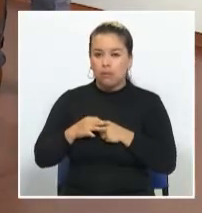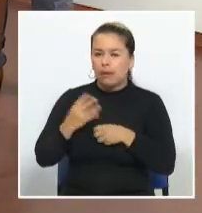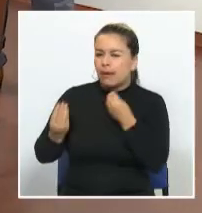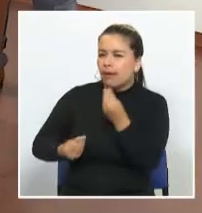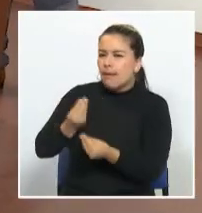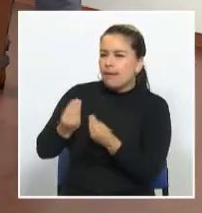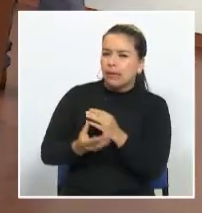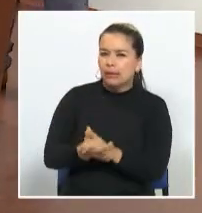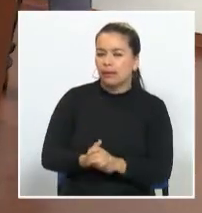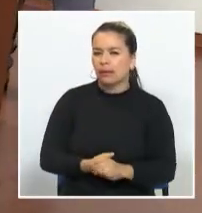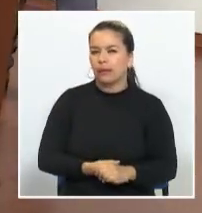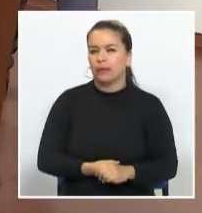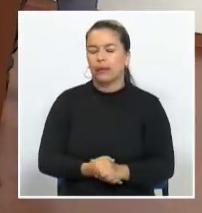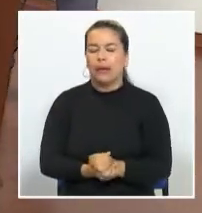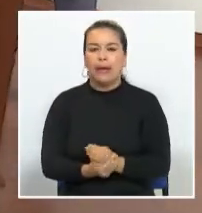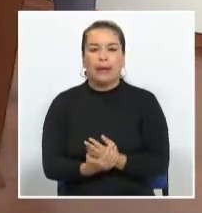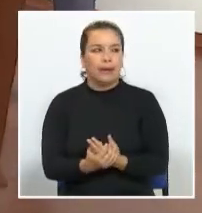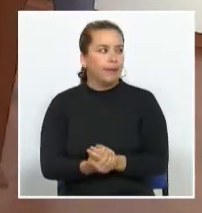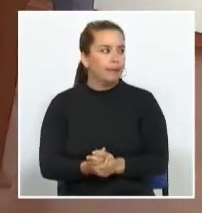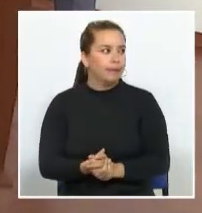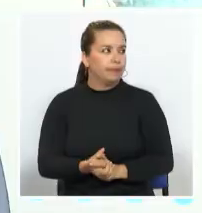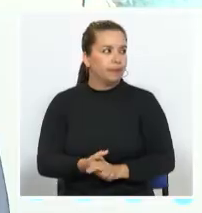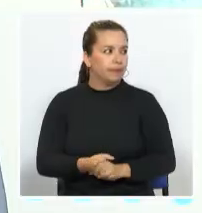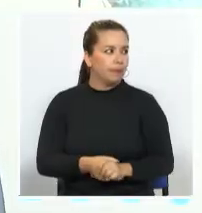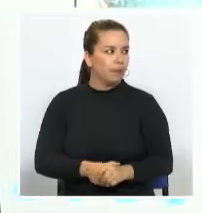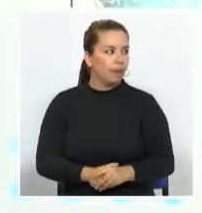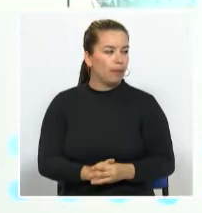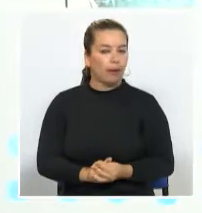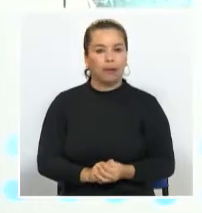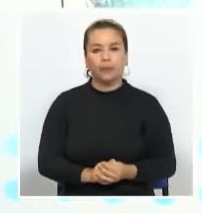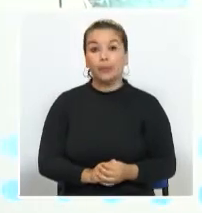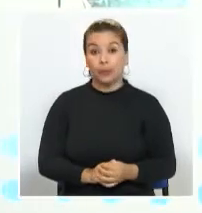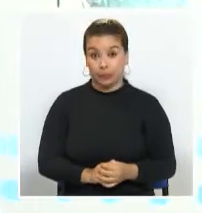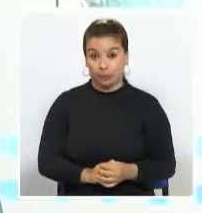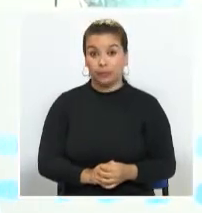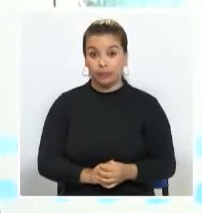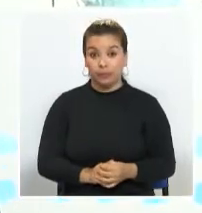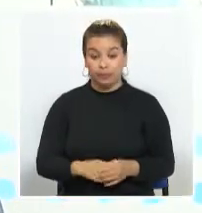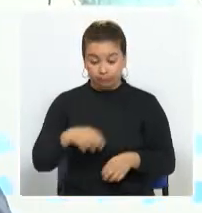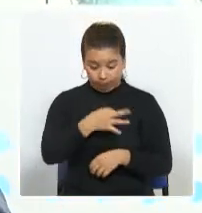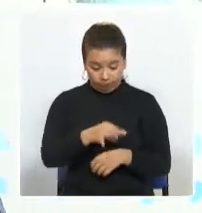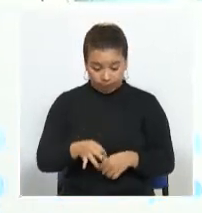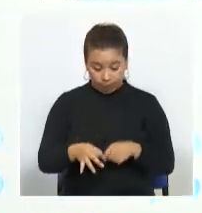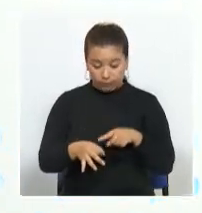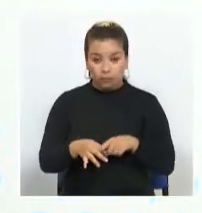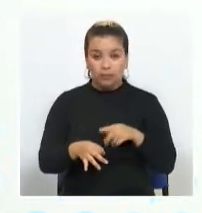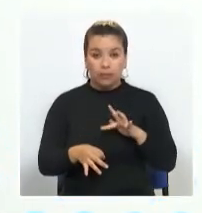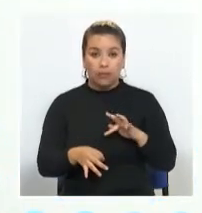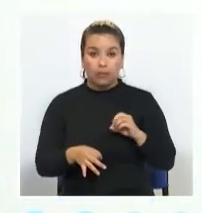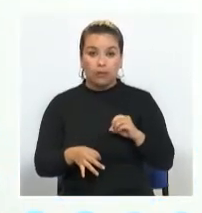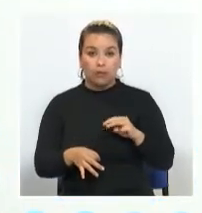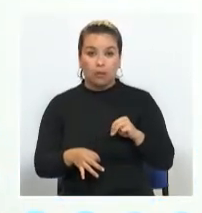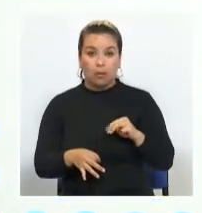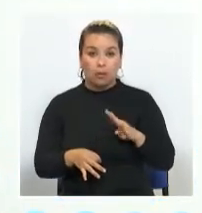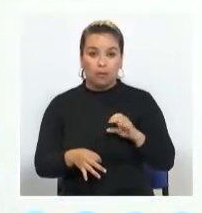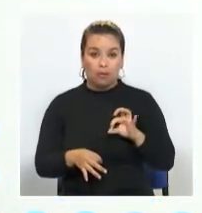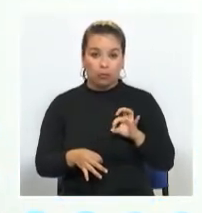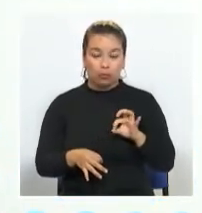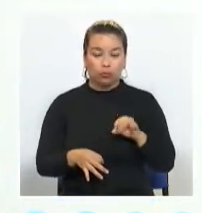Bueno, los trombos en el corazón también se denominan, para que todos lo entendamos de una manera más